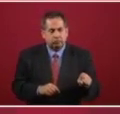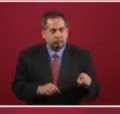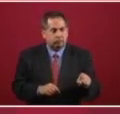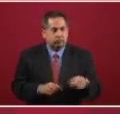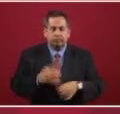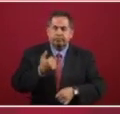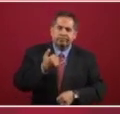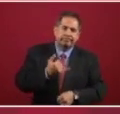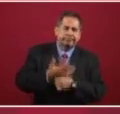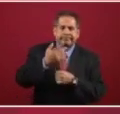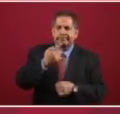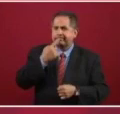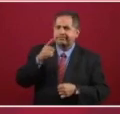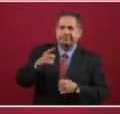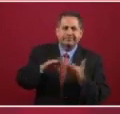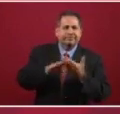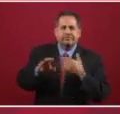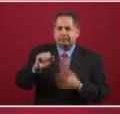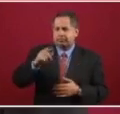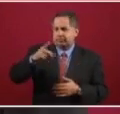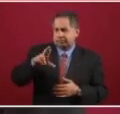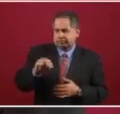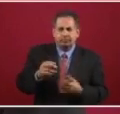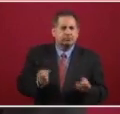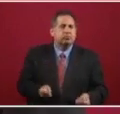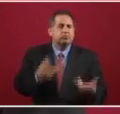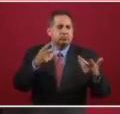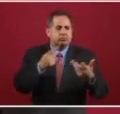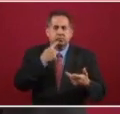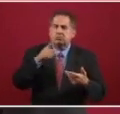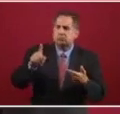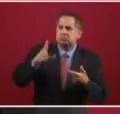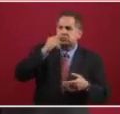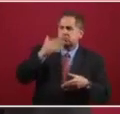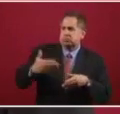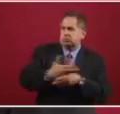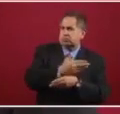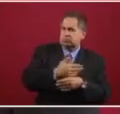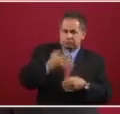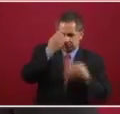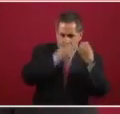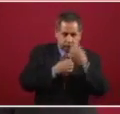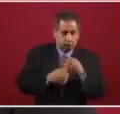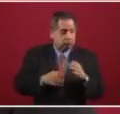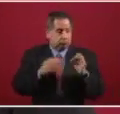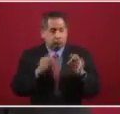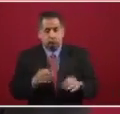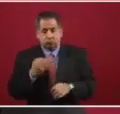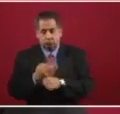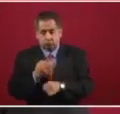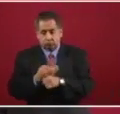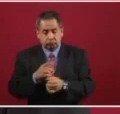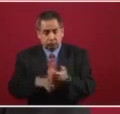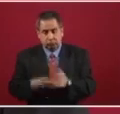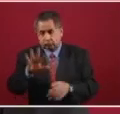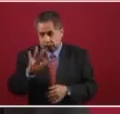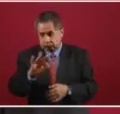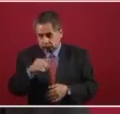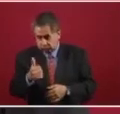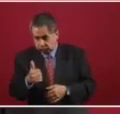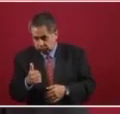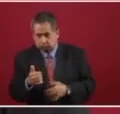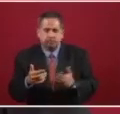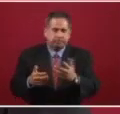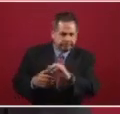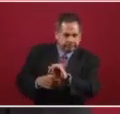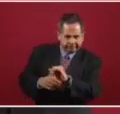inconformidades se han presentado, cuántos amparos. Son el lunes, 46 hasta este momento. Sí,